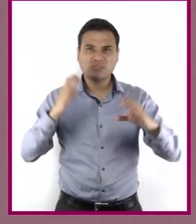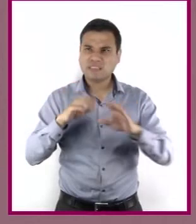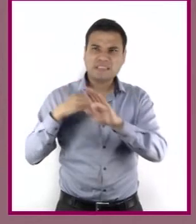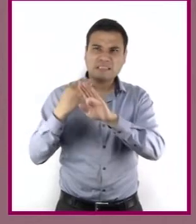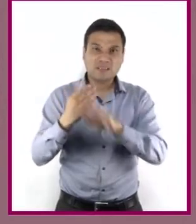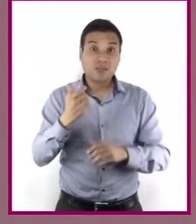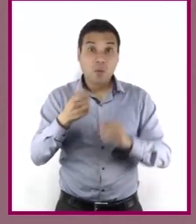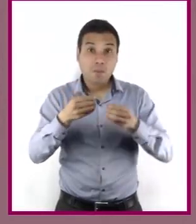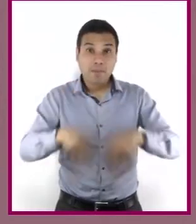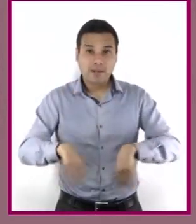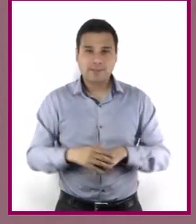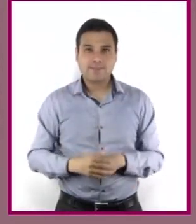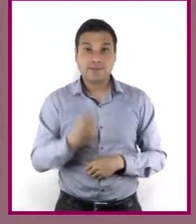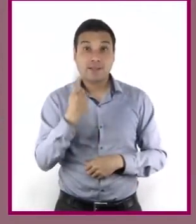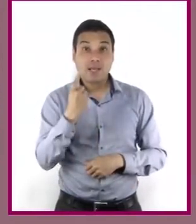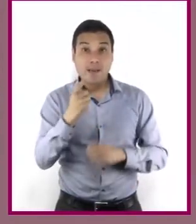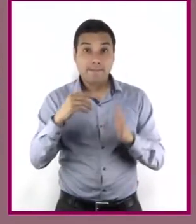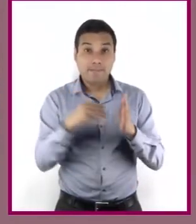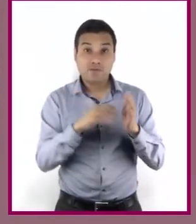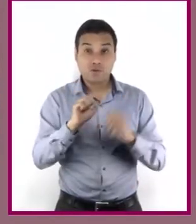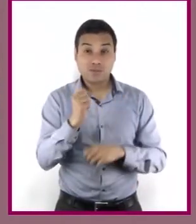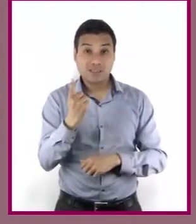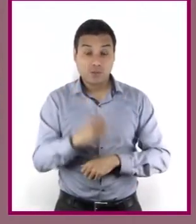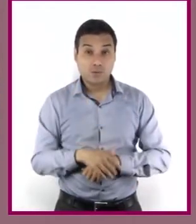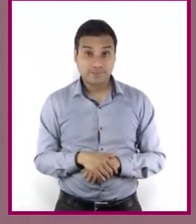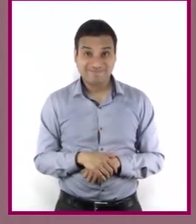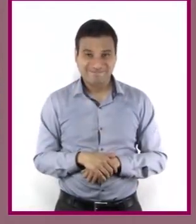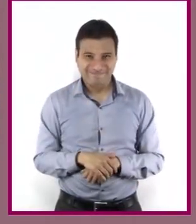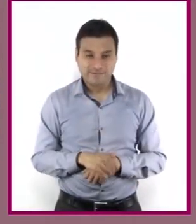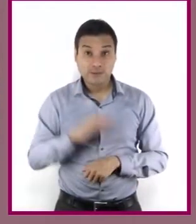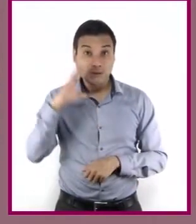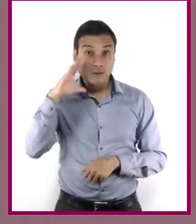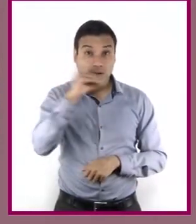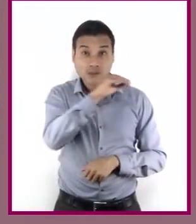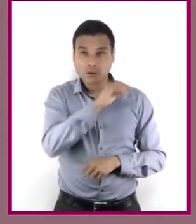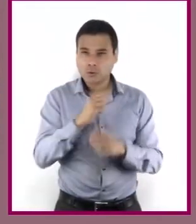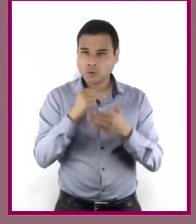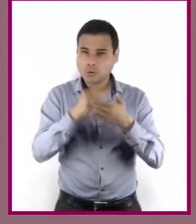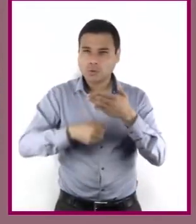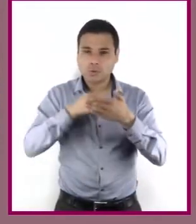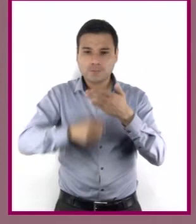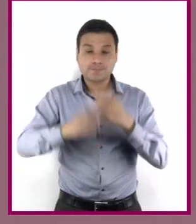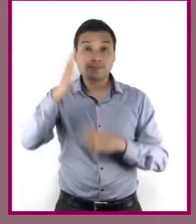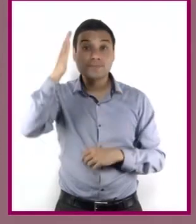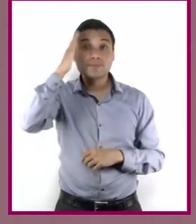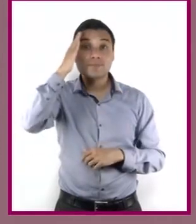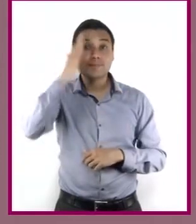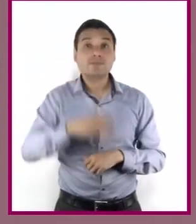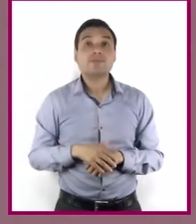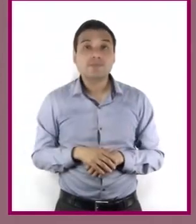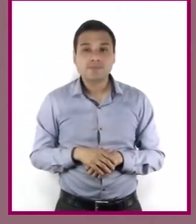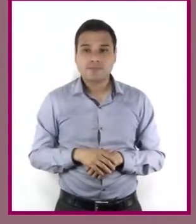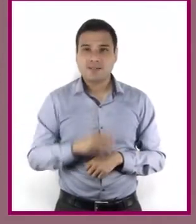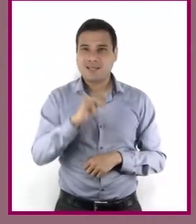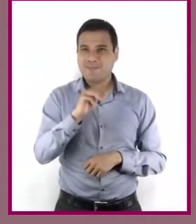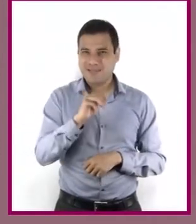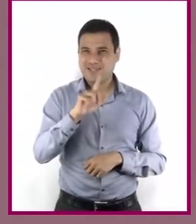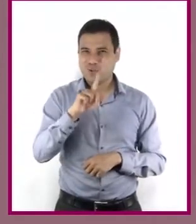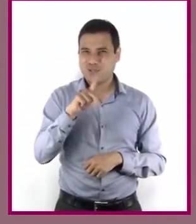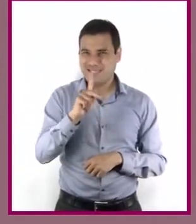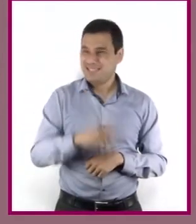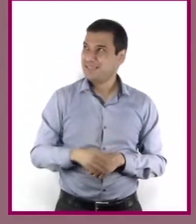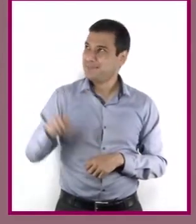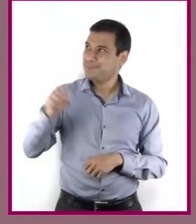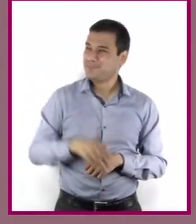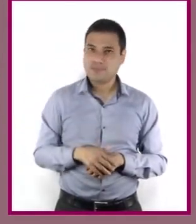económicas. En 1961, la lucha afroamericana encabezada por el líder religioso Martin Luther King